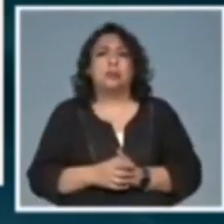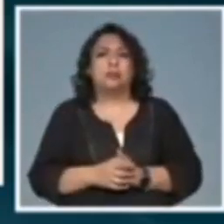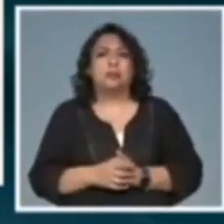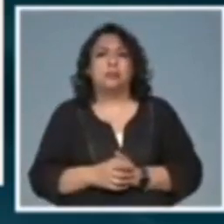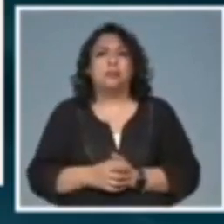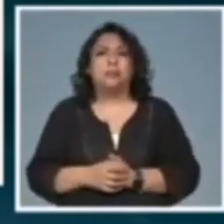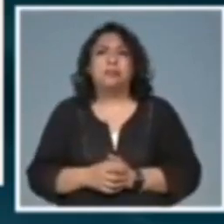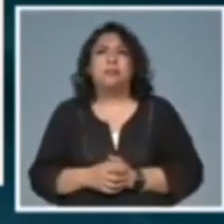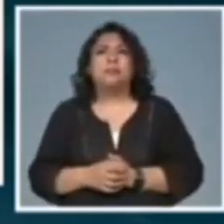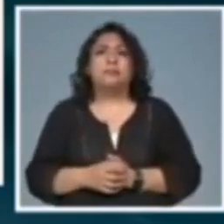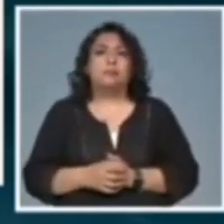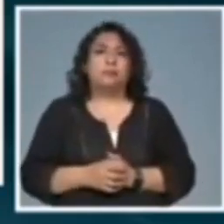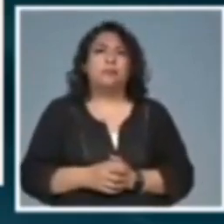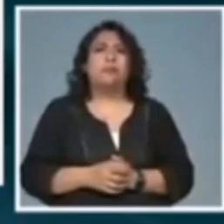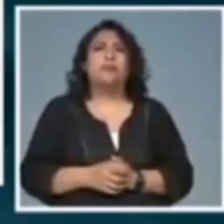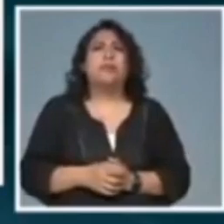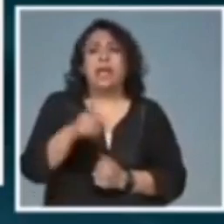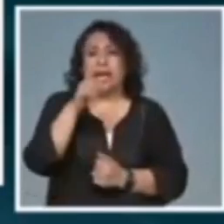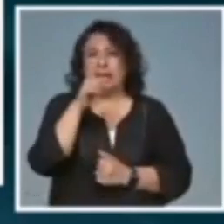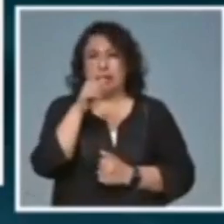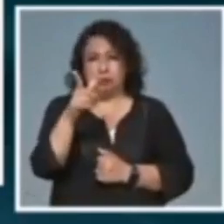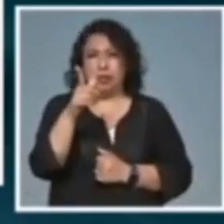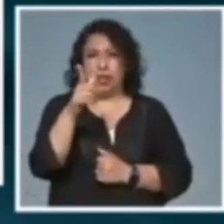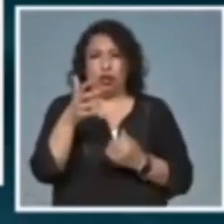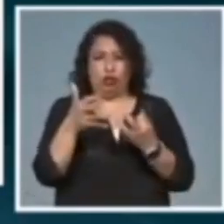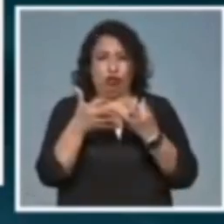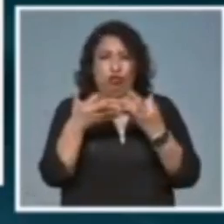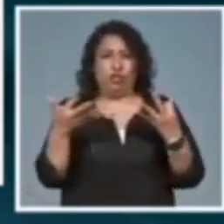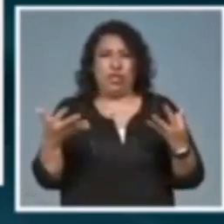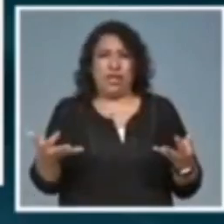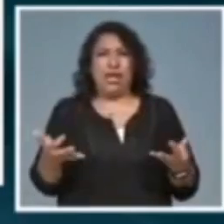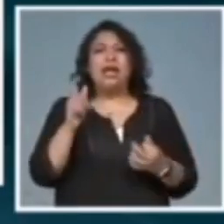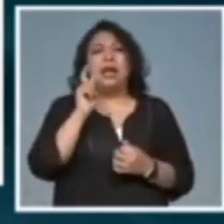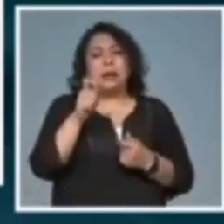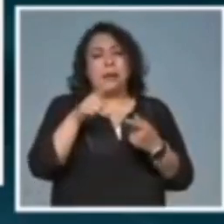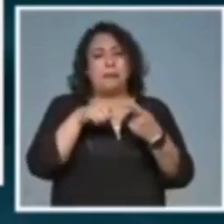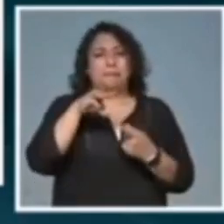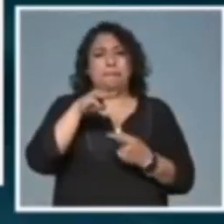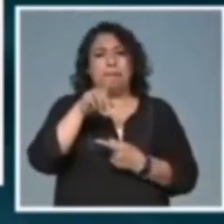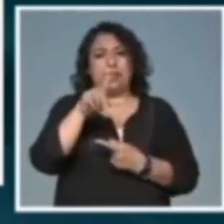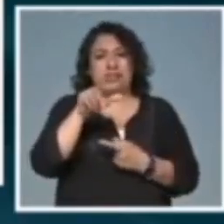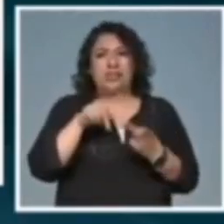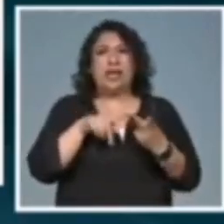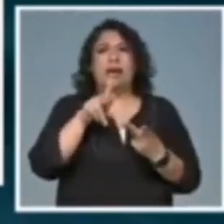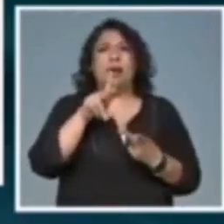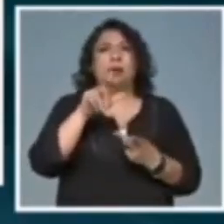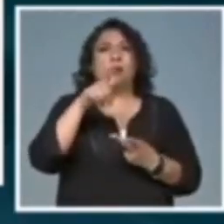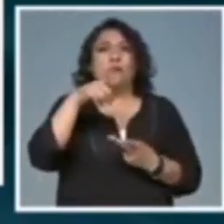de las esencias, los espíritus de nuestra tierra, que es el mezcal, el pulque,